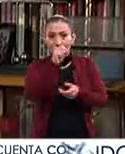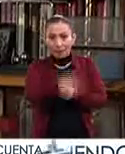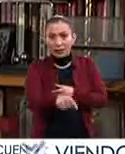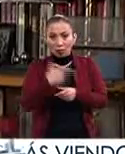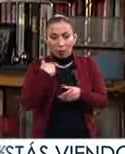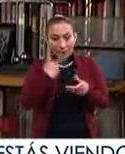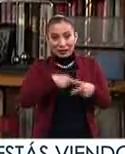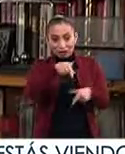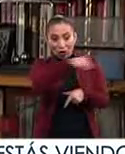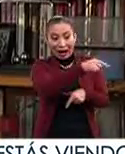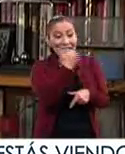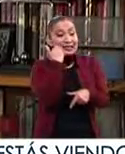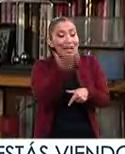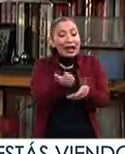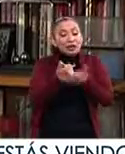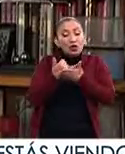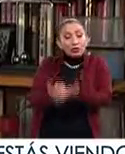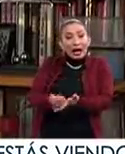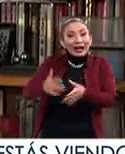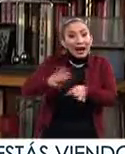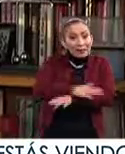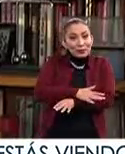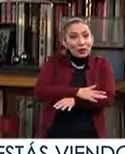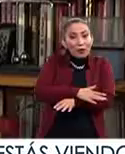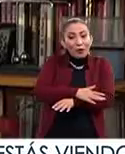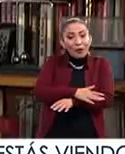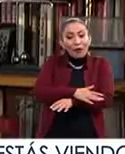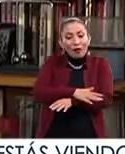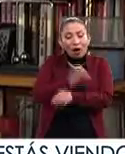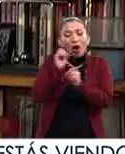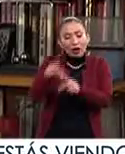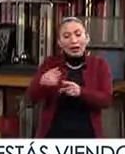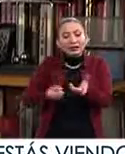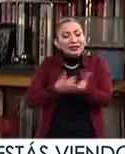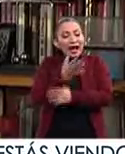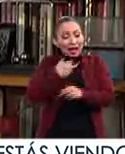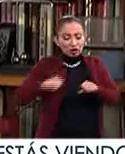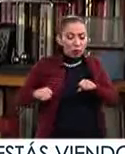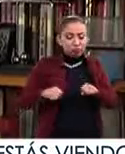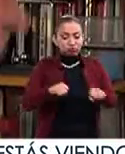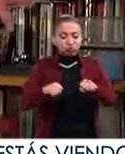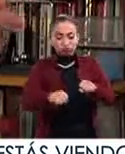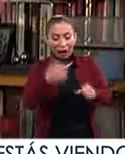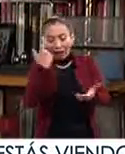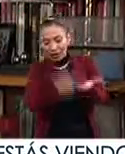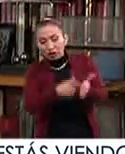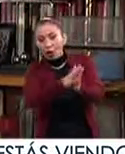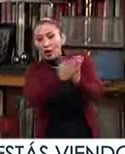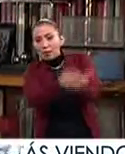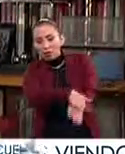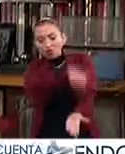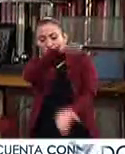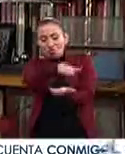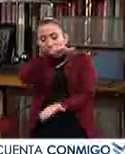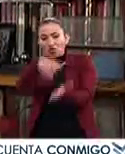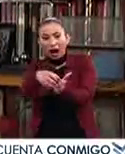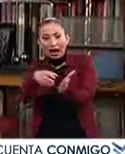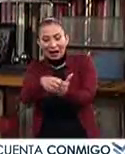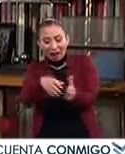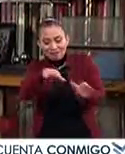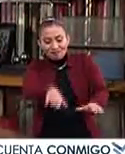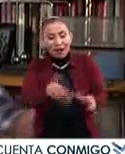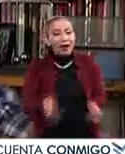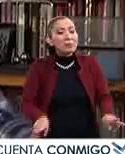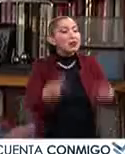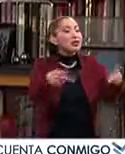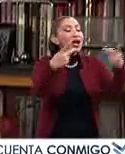mismos trabajadores que quieren ayudar a cambiar el mundo, van a salir con su carrito y una caja de libros